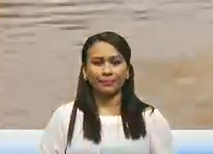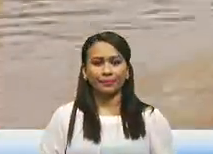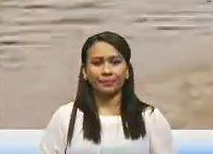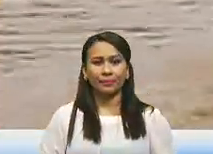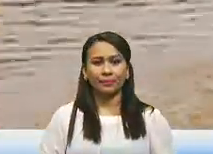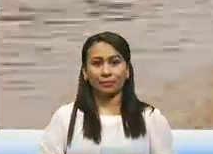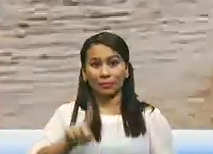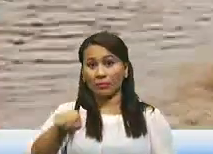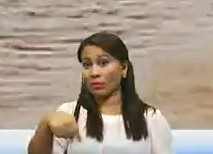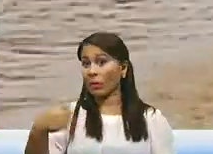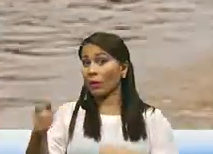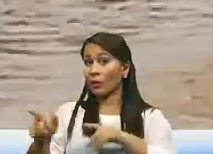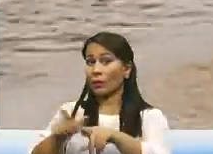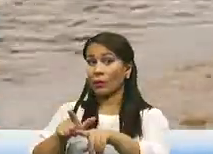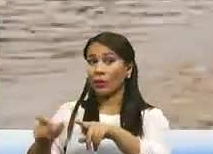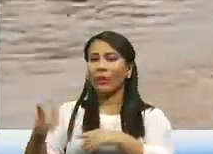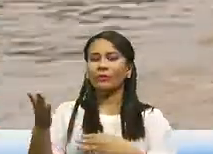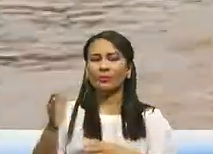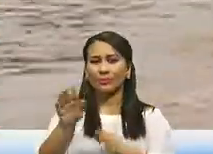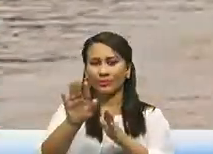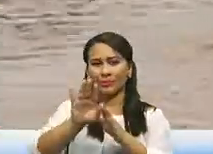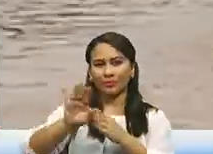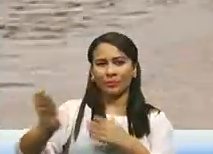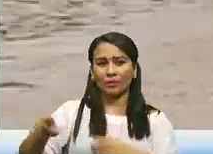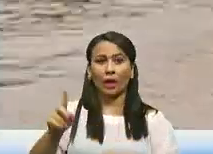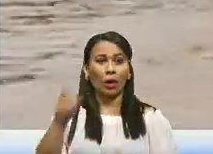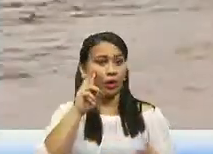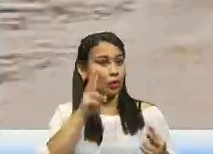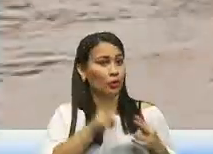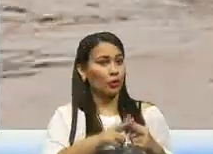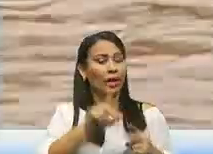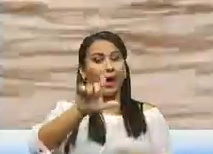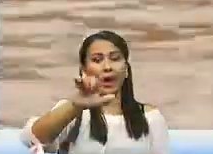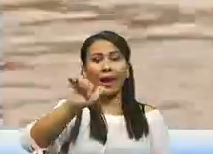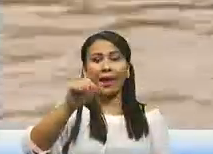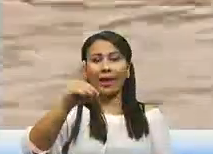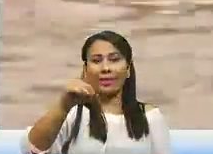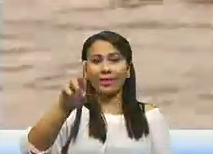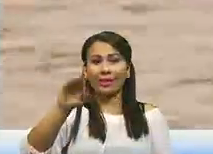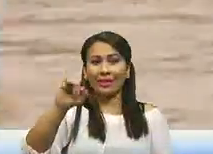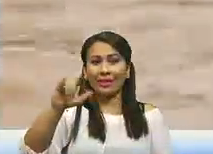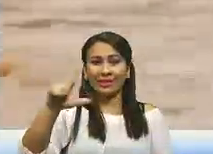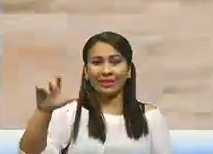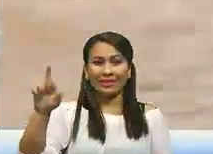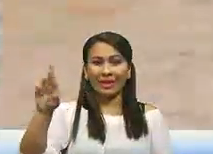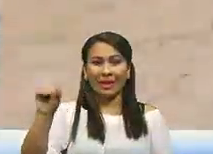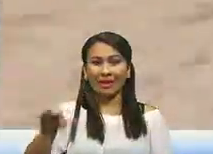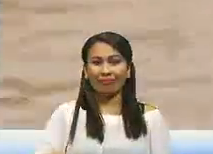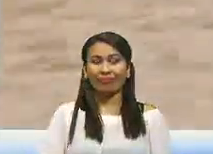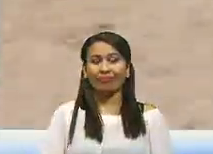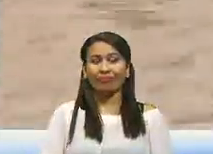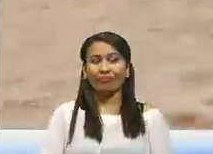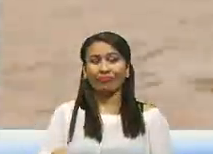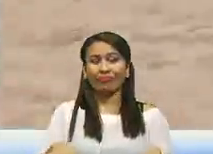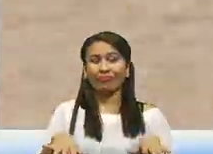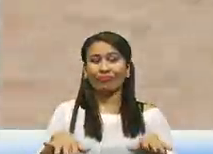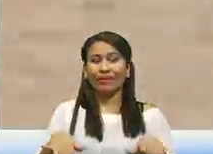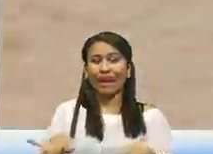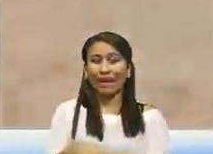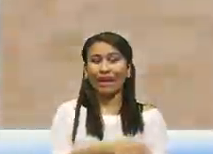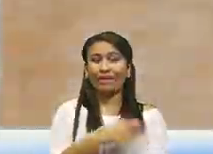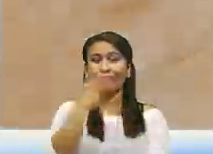En esta otra zona también de la periferia, conocida como La Ladrillera, fue así como terminaron sus calles luego de la